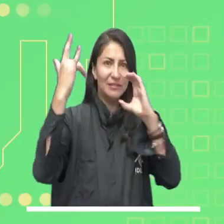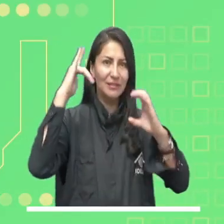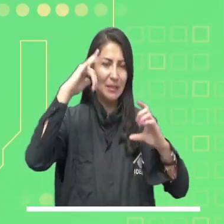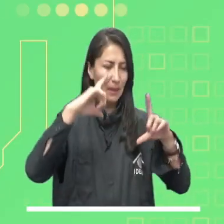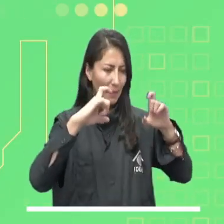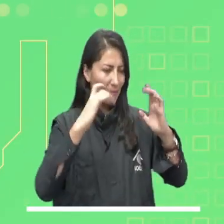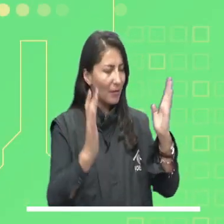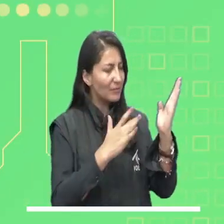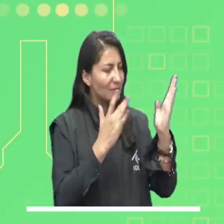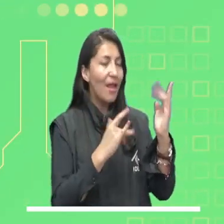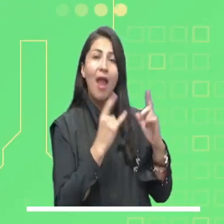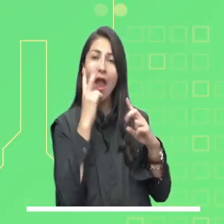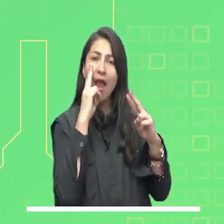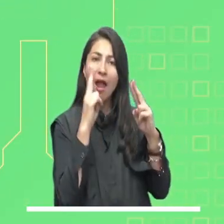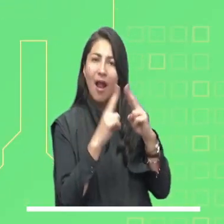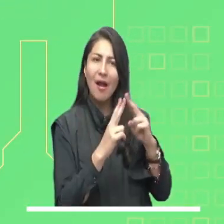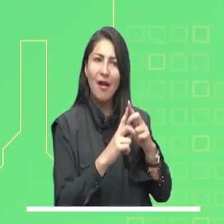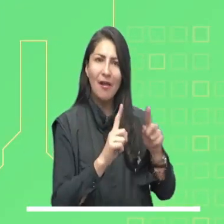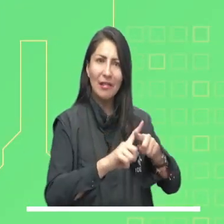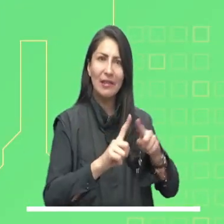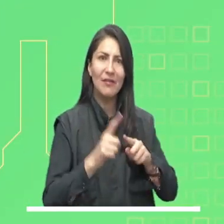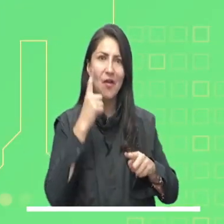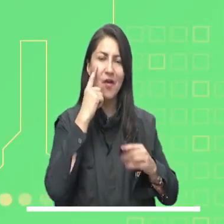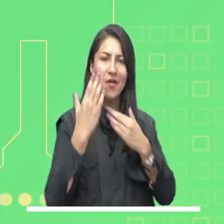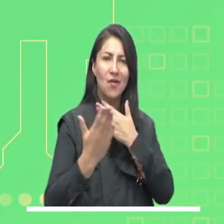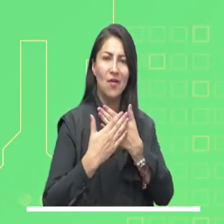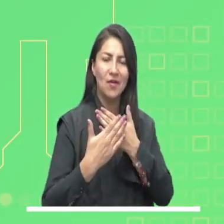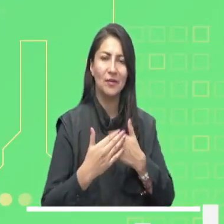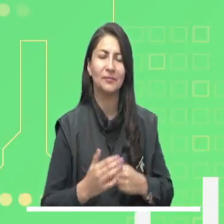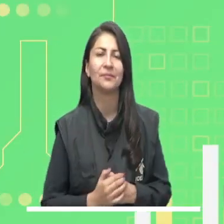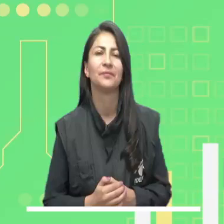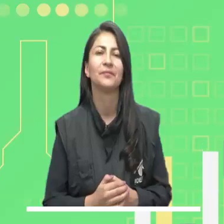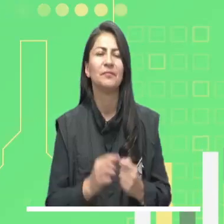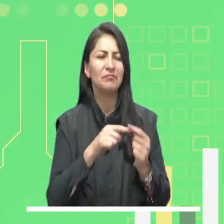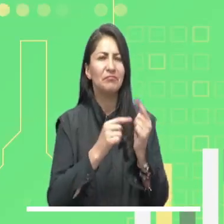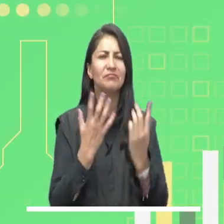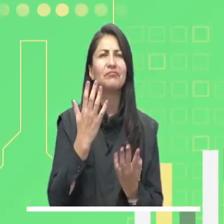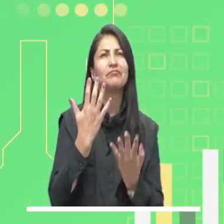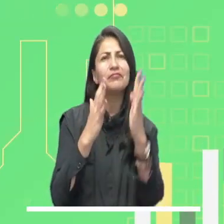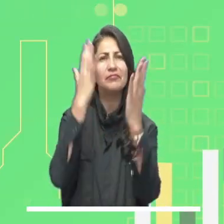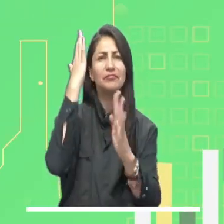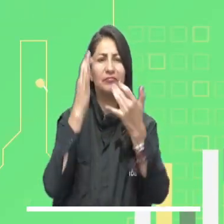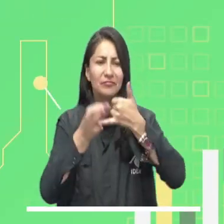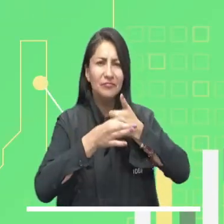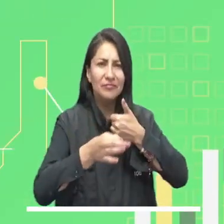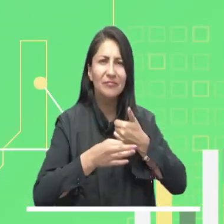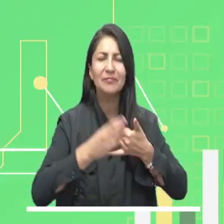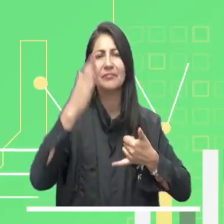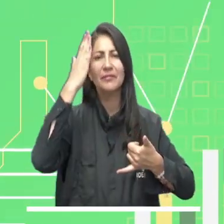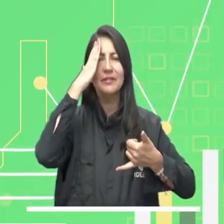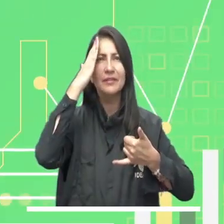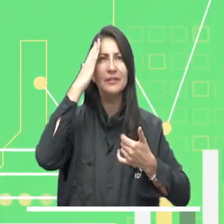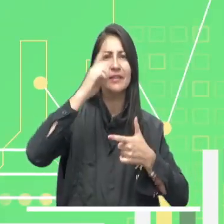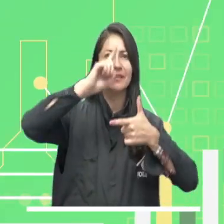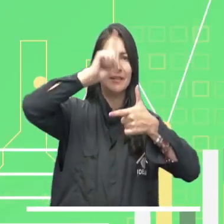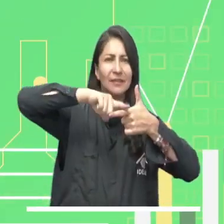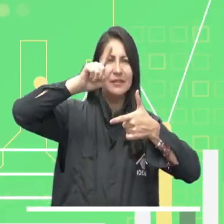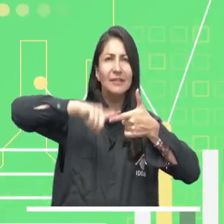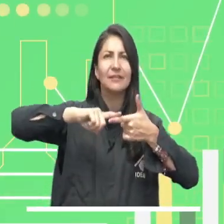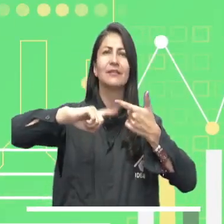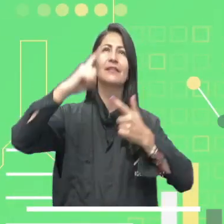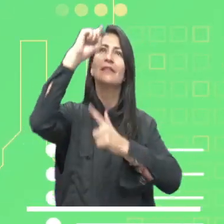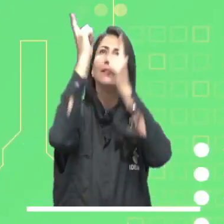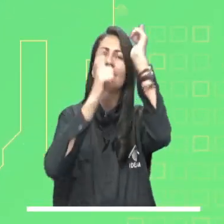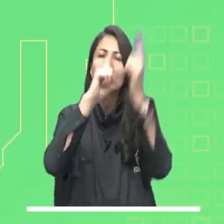las imágenes satelitales y conozca las principales alertas tempranas. Información detallada a nivel municipal, cifras de